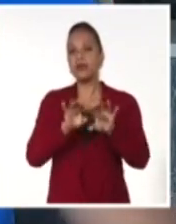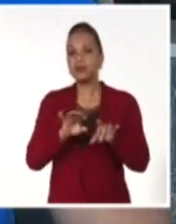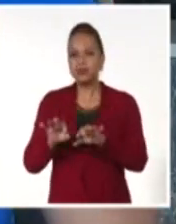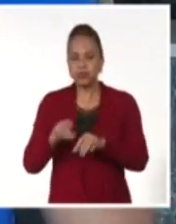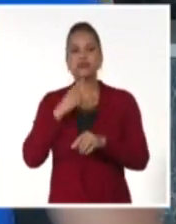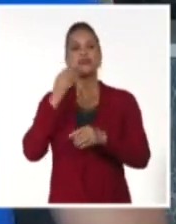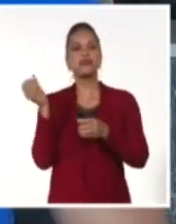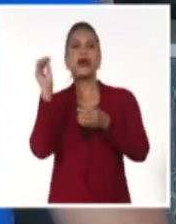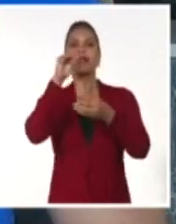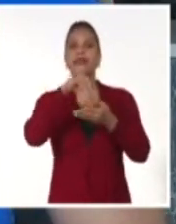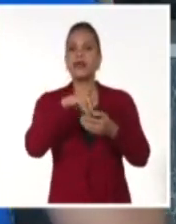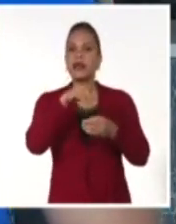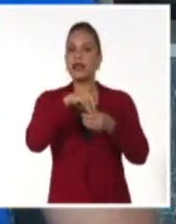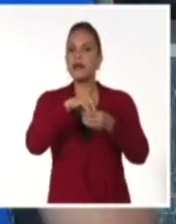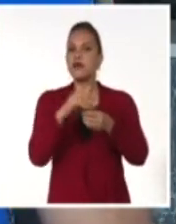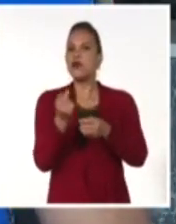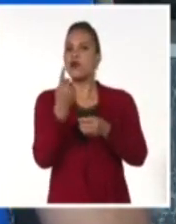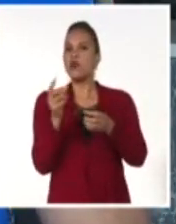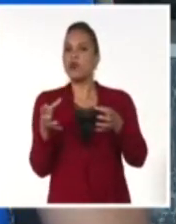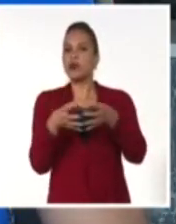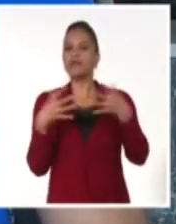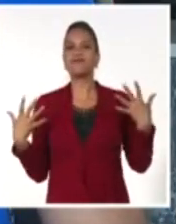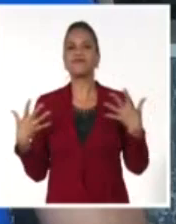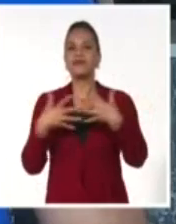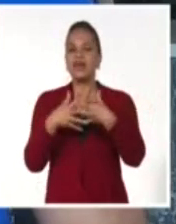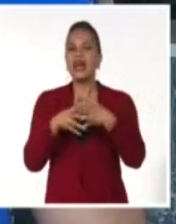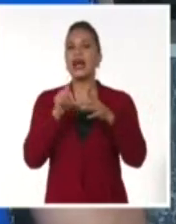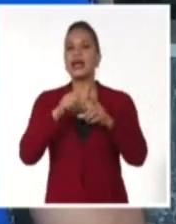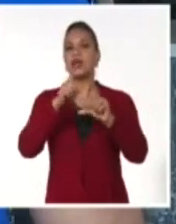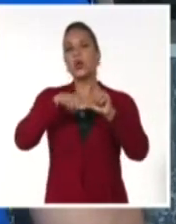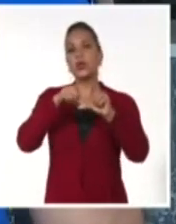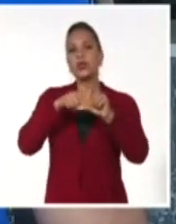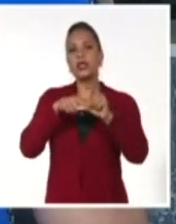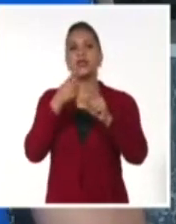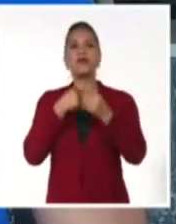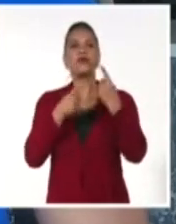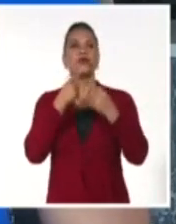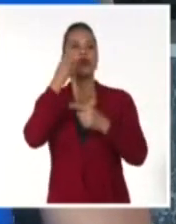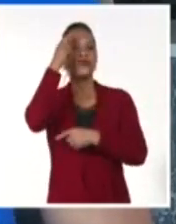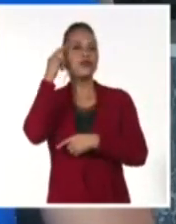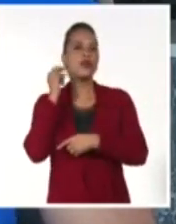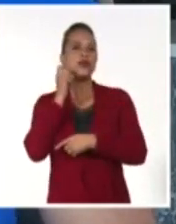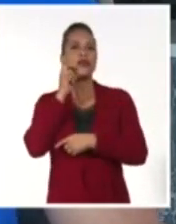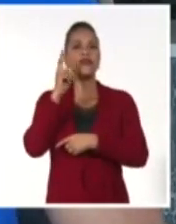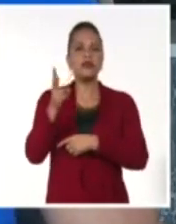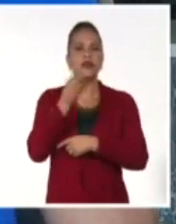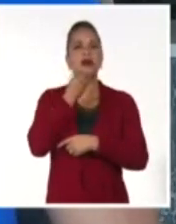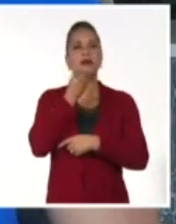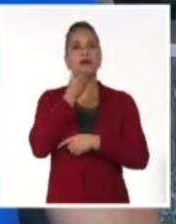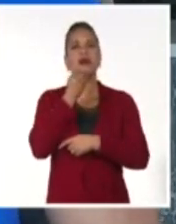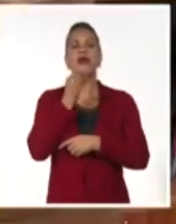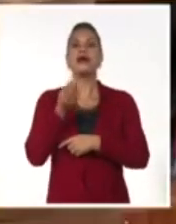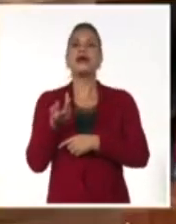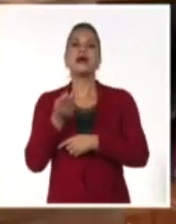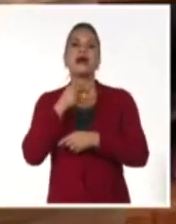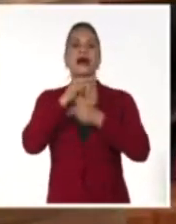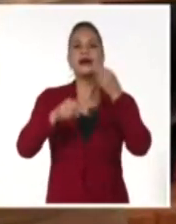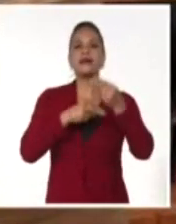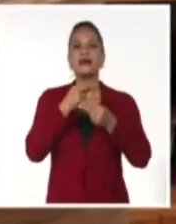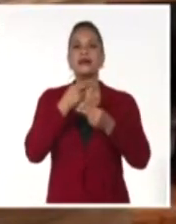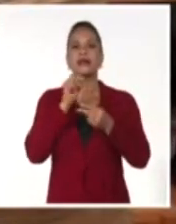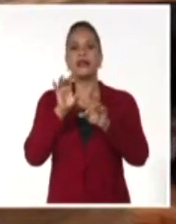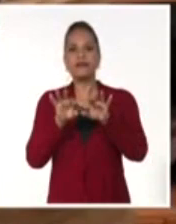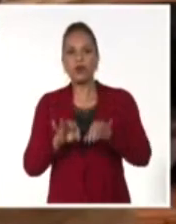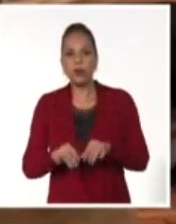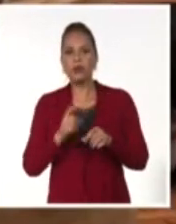la integramos en una y ese gran los contenidos que tienen un ciclo de vida que puede ir de lo digital al papel o del papel a lo digital ya el equipo